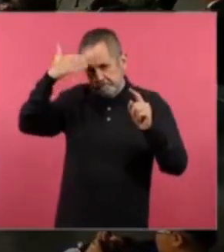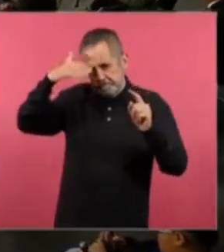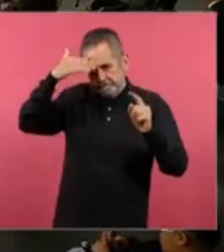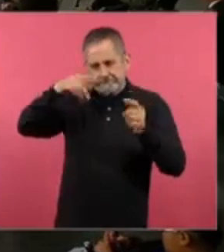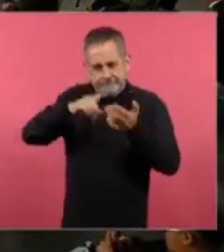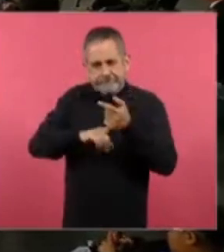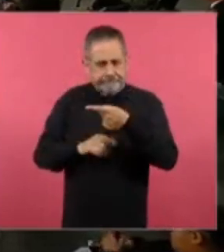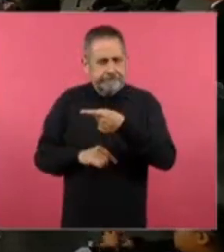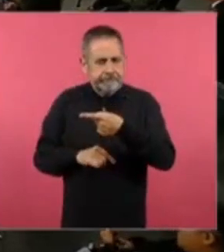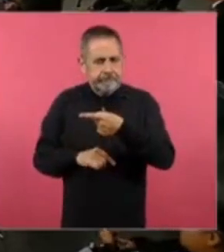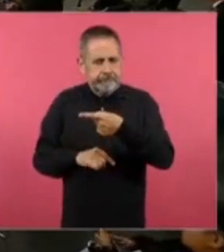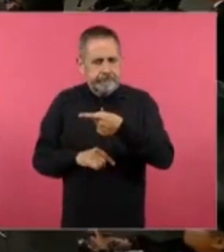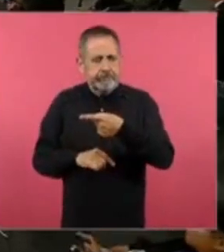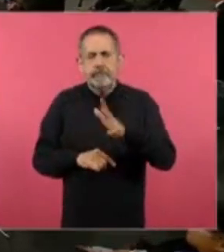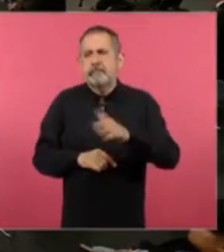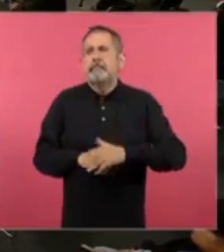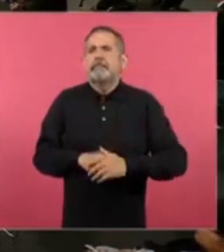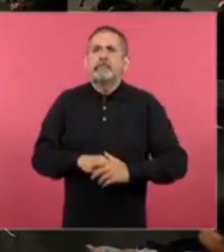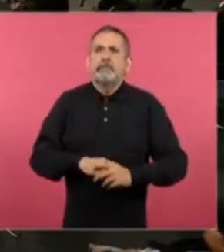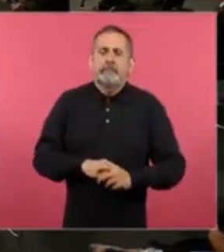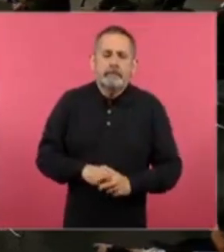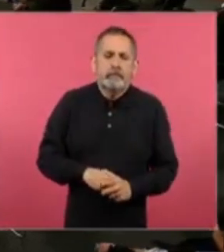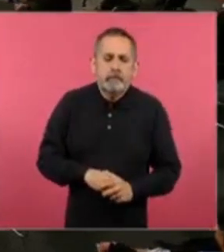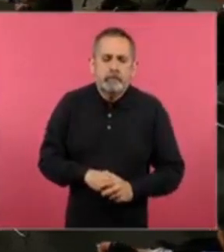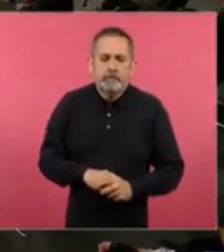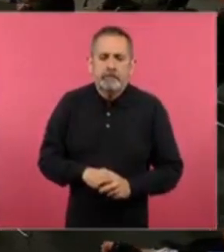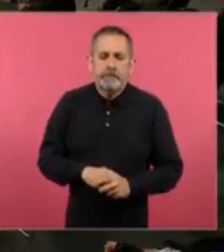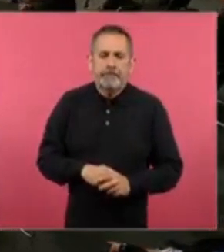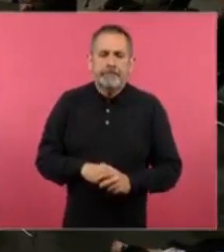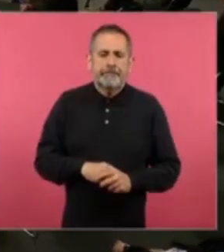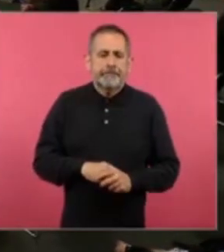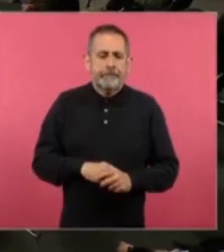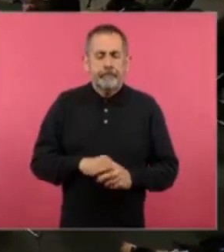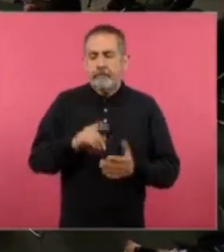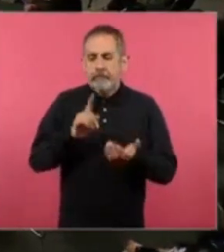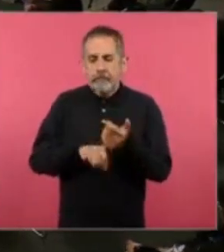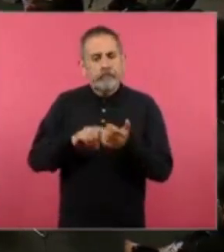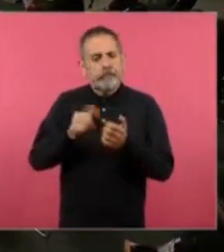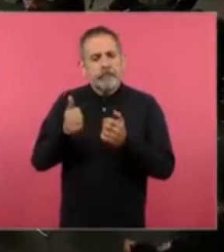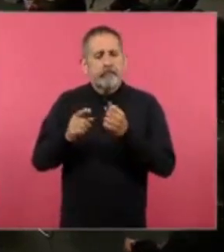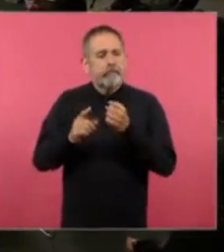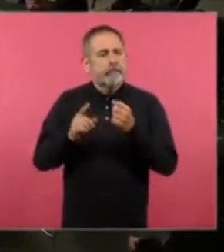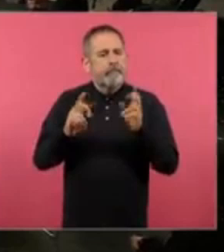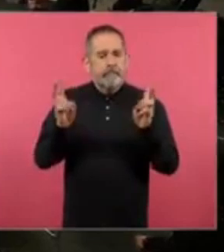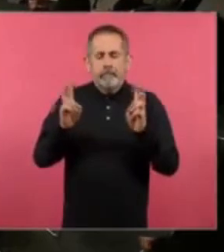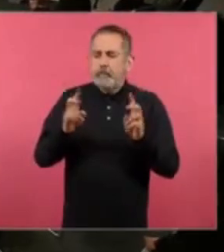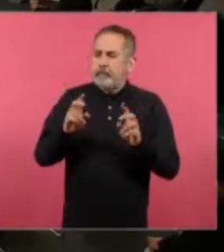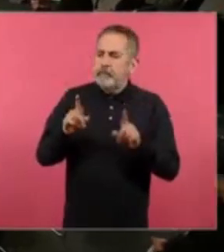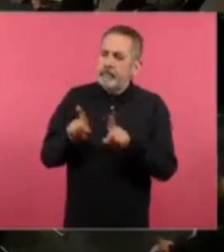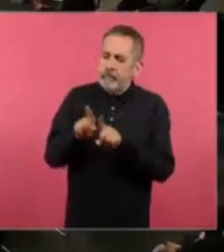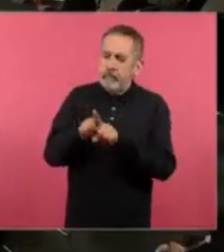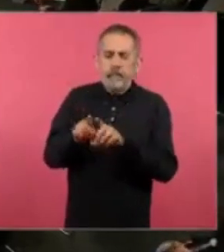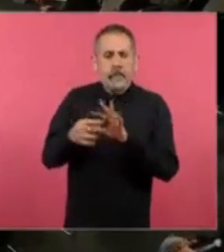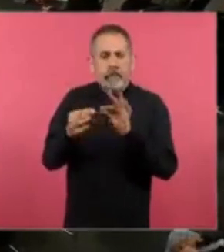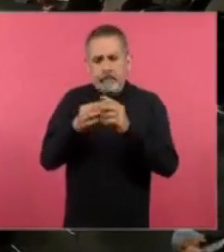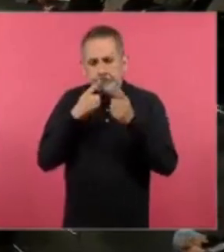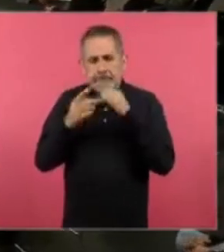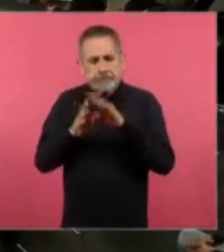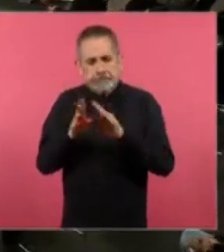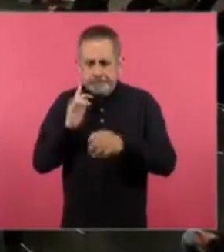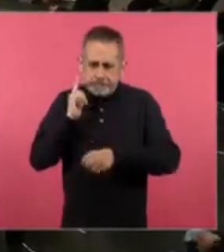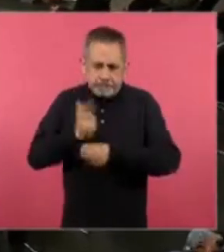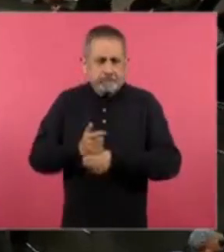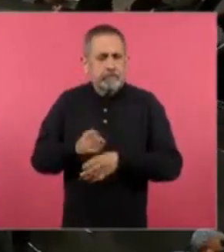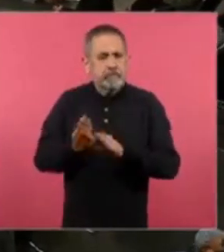izquierda. Por un lado, de otra vez problematizar nuestra realidad, pero al mismo tiempo